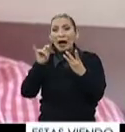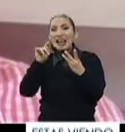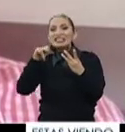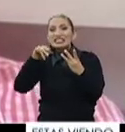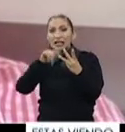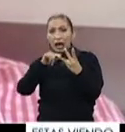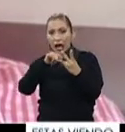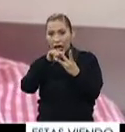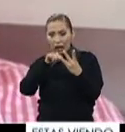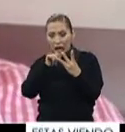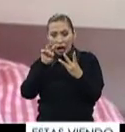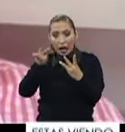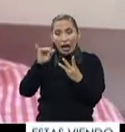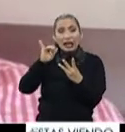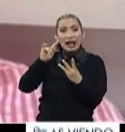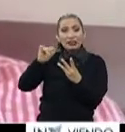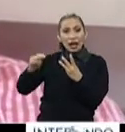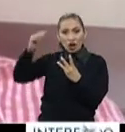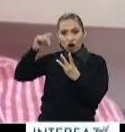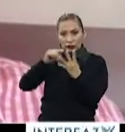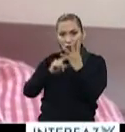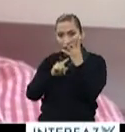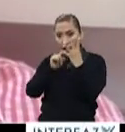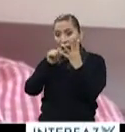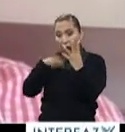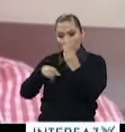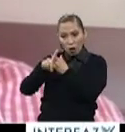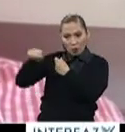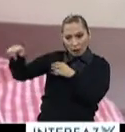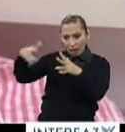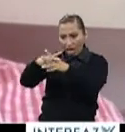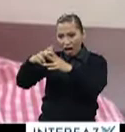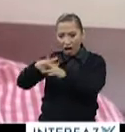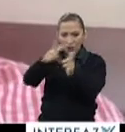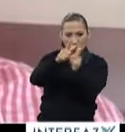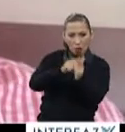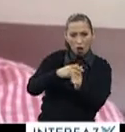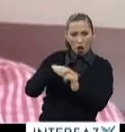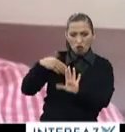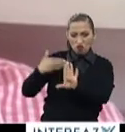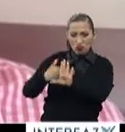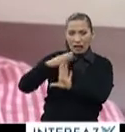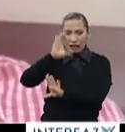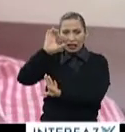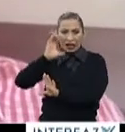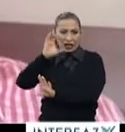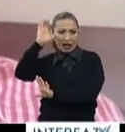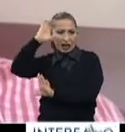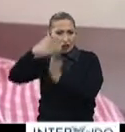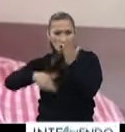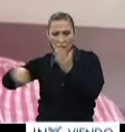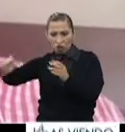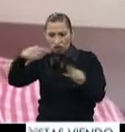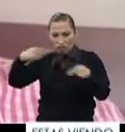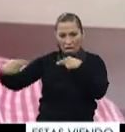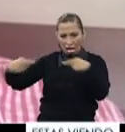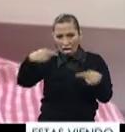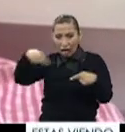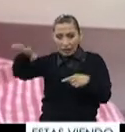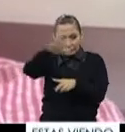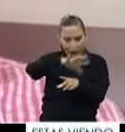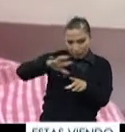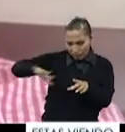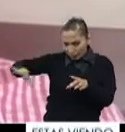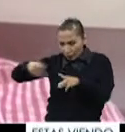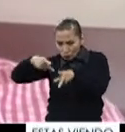Palestina e Irlanda del Norte, en donde hay un conflicto entre protestantes y católicos. Entonces, en estos